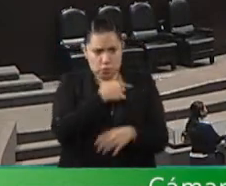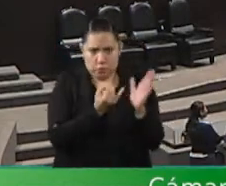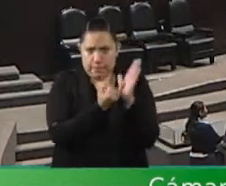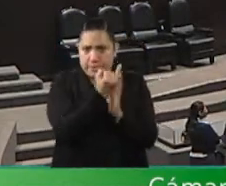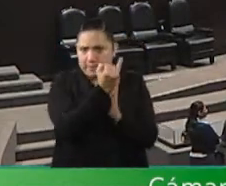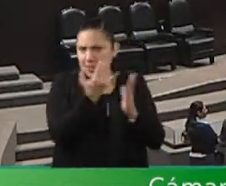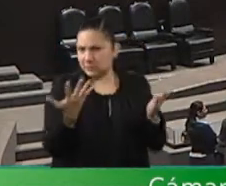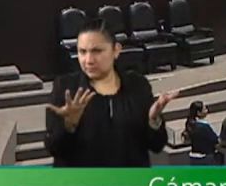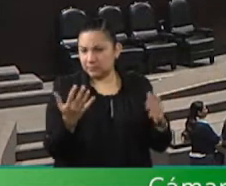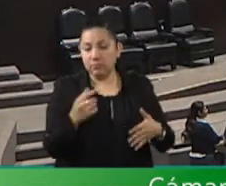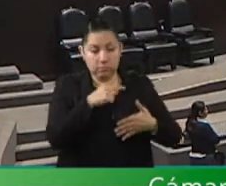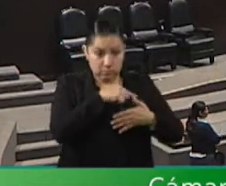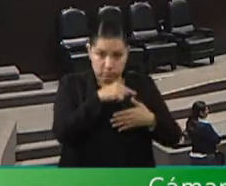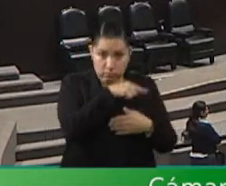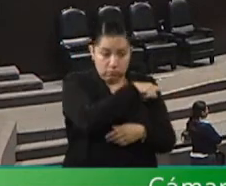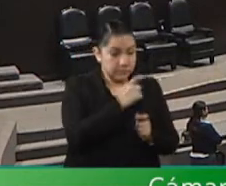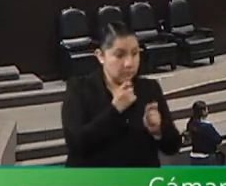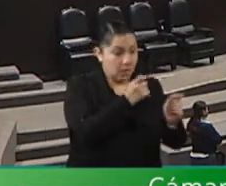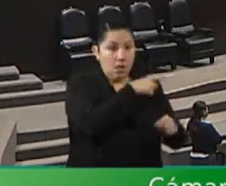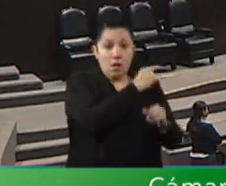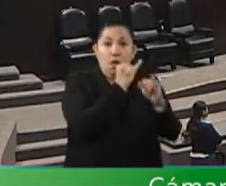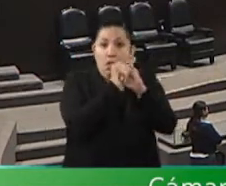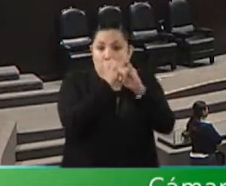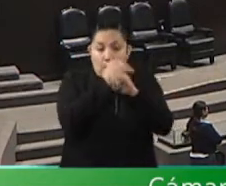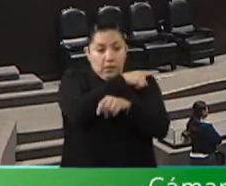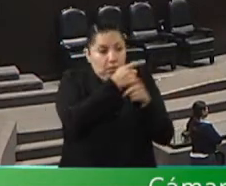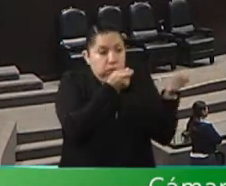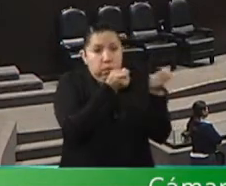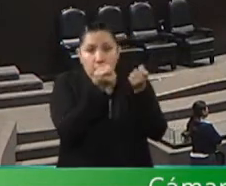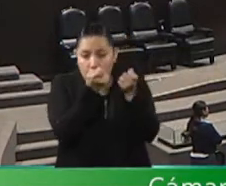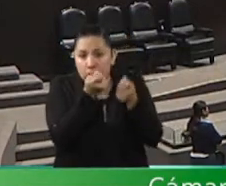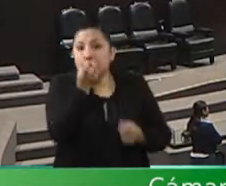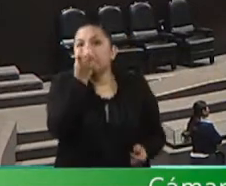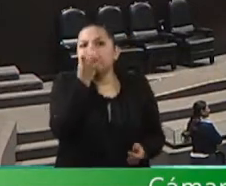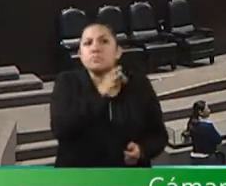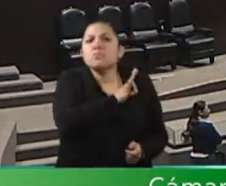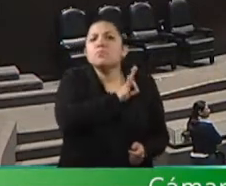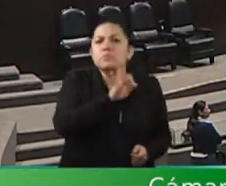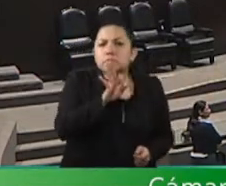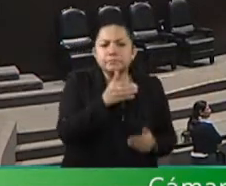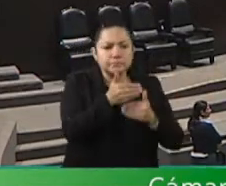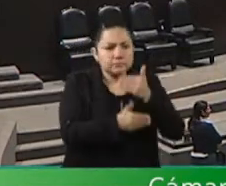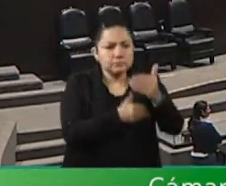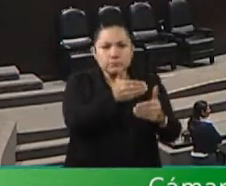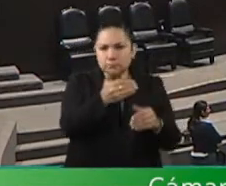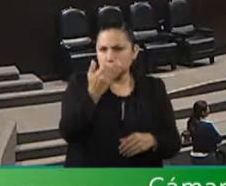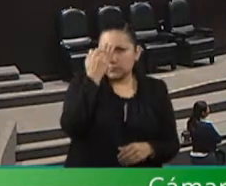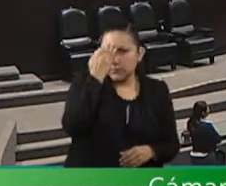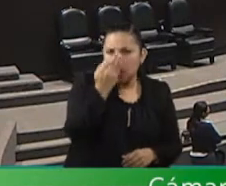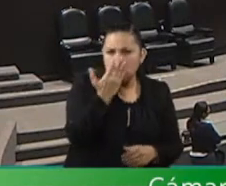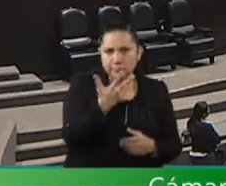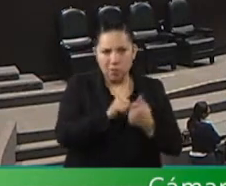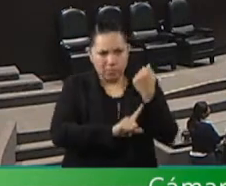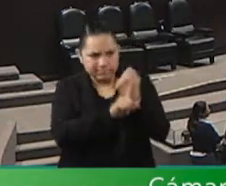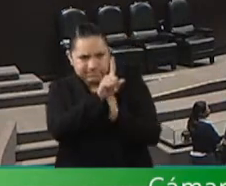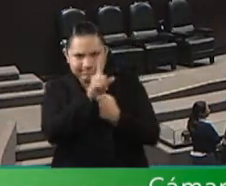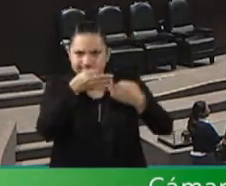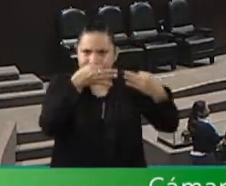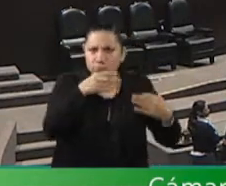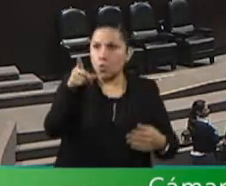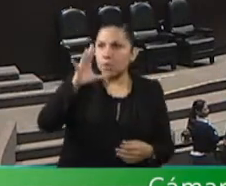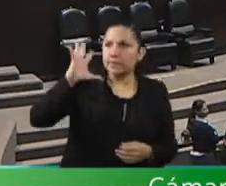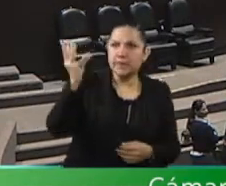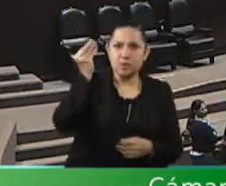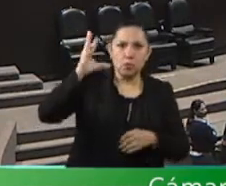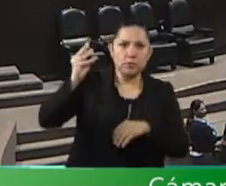la exclusividad en el servicio de internet puede generar ineficiencias, limitar la innovación y el acceso a la tecnología de vanguardia, así